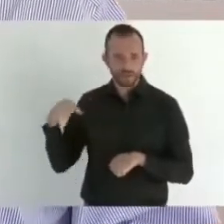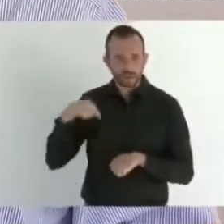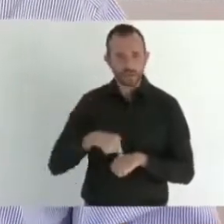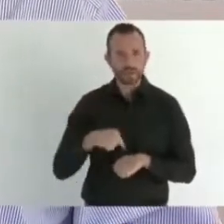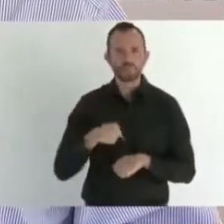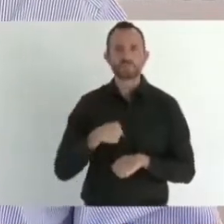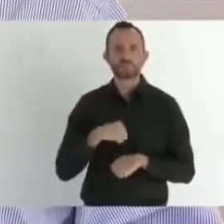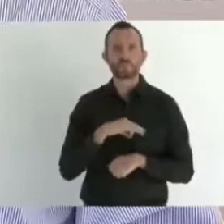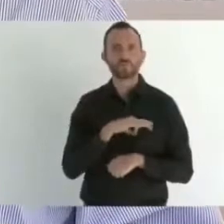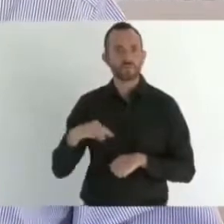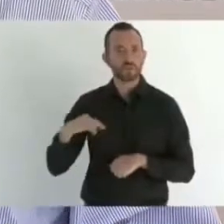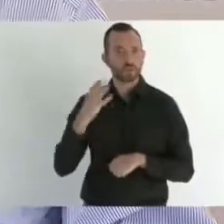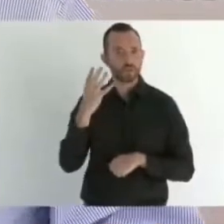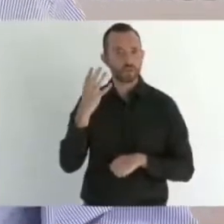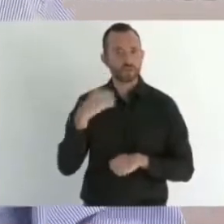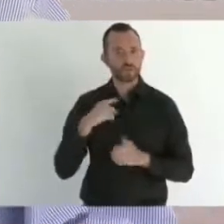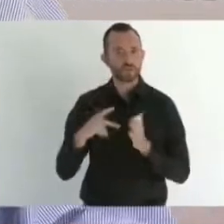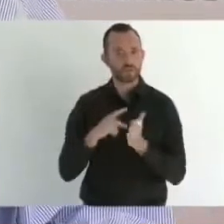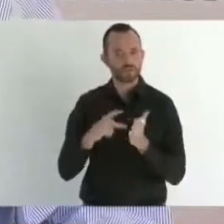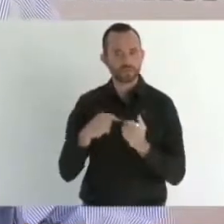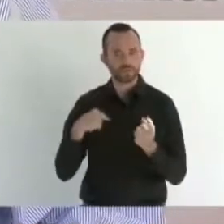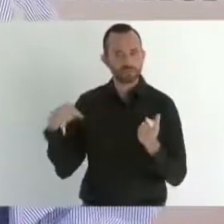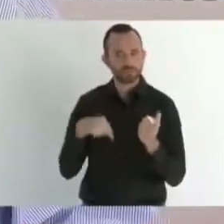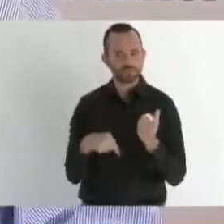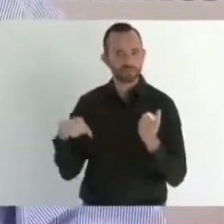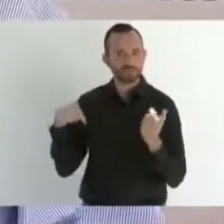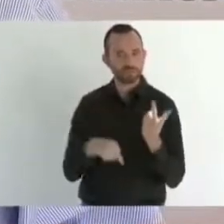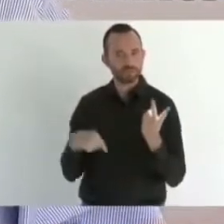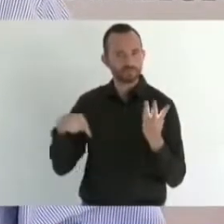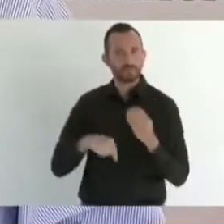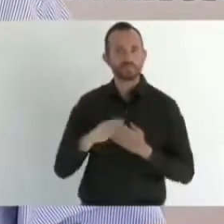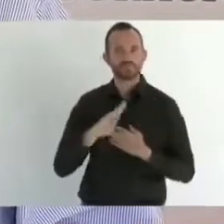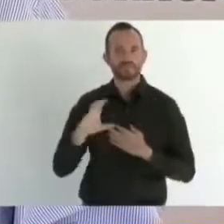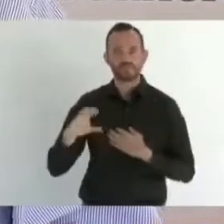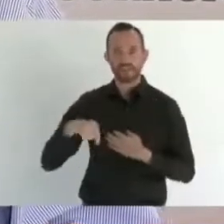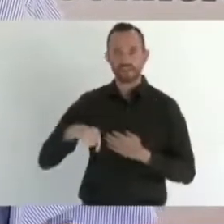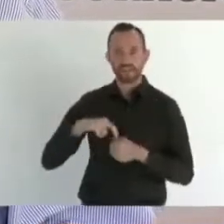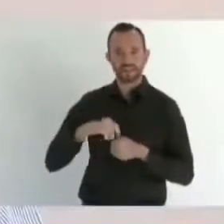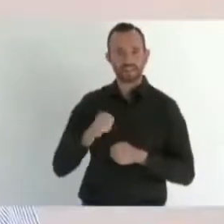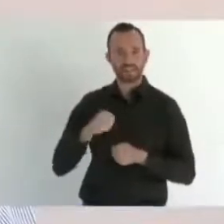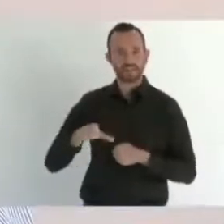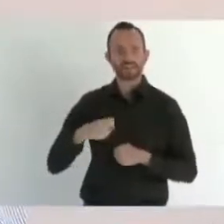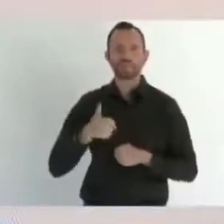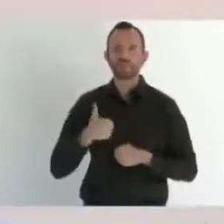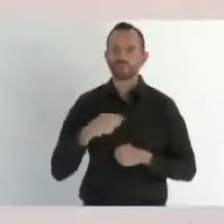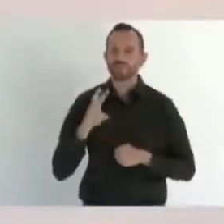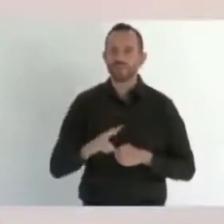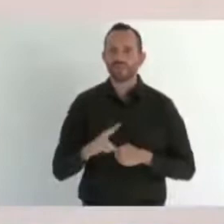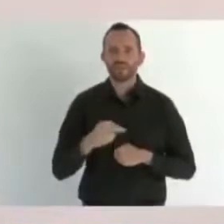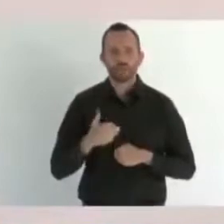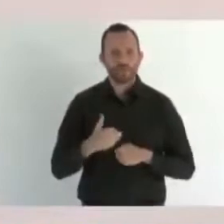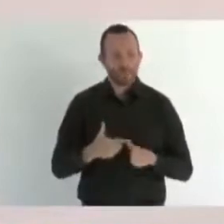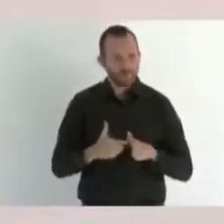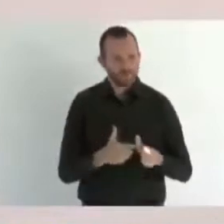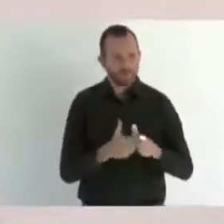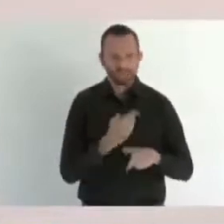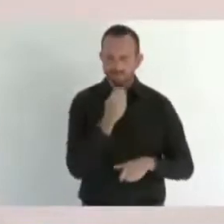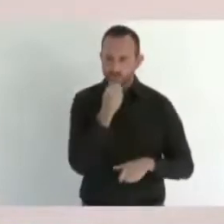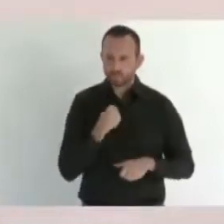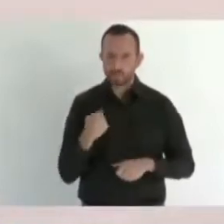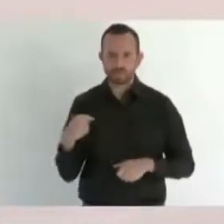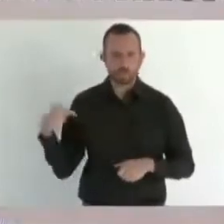este con esto a san quintín y voy a seguir viniendo ni modo este me va a tener que